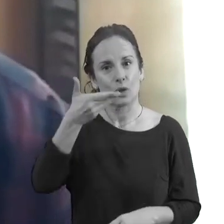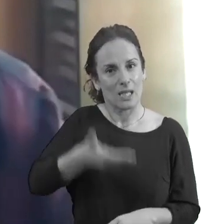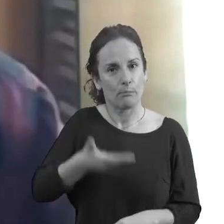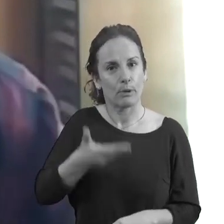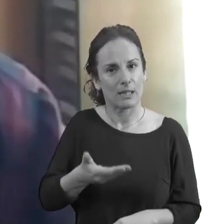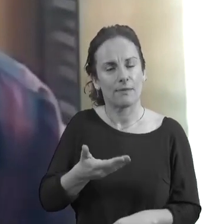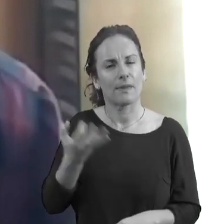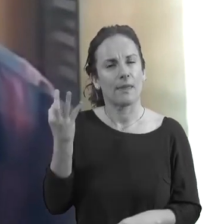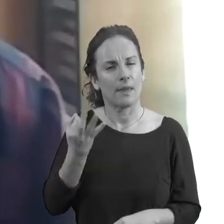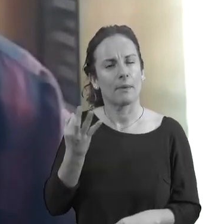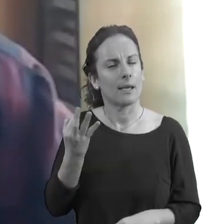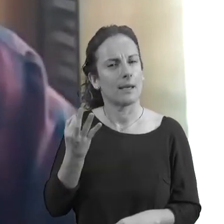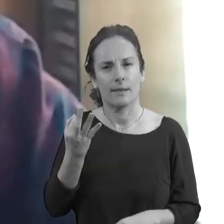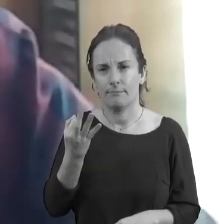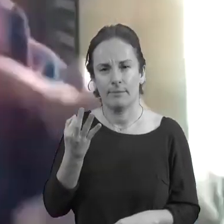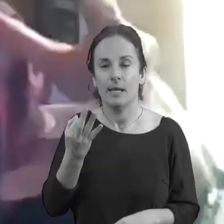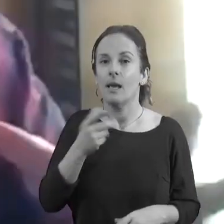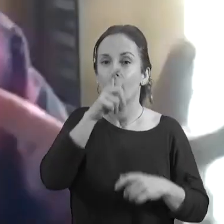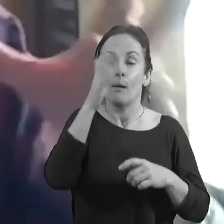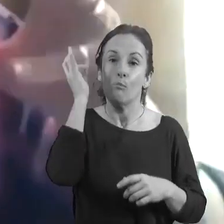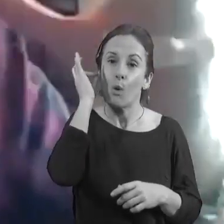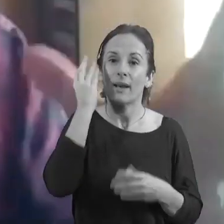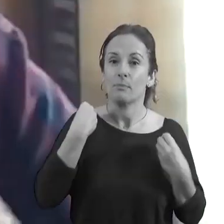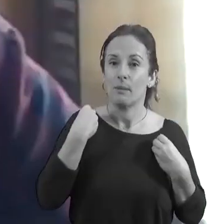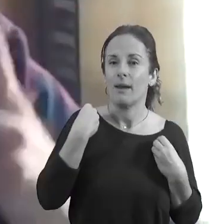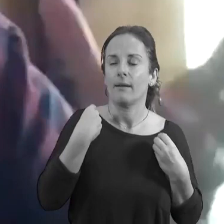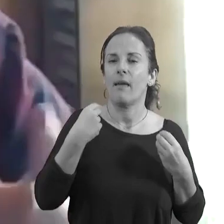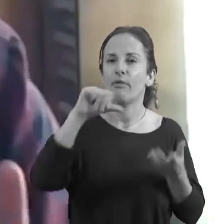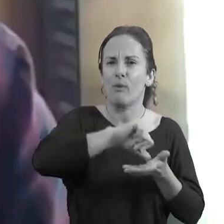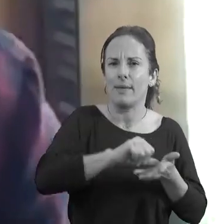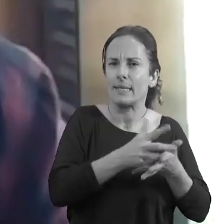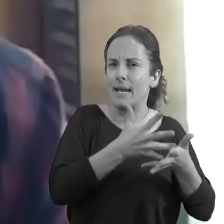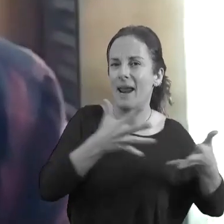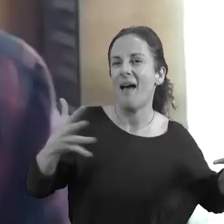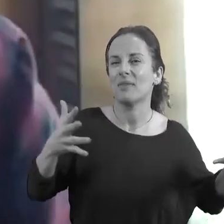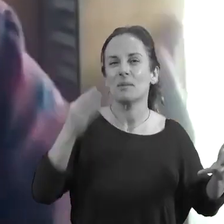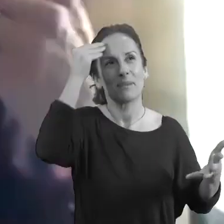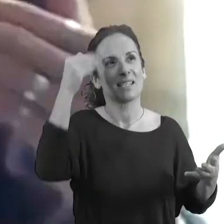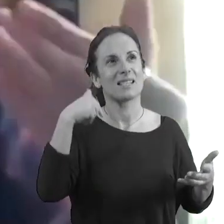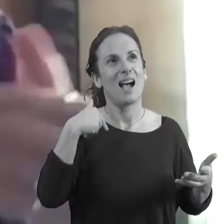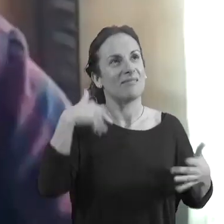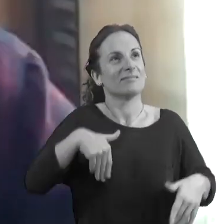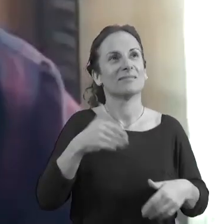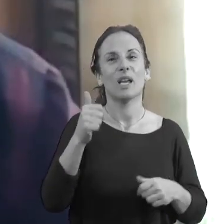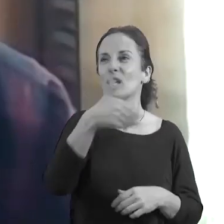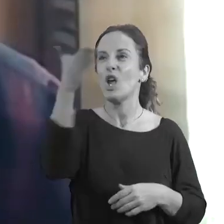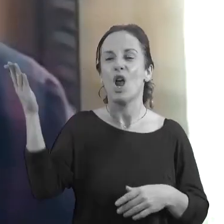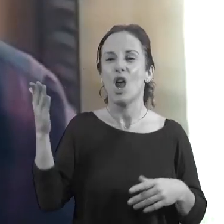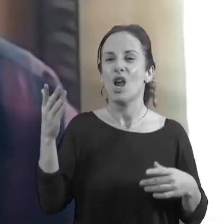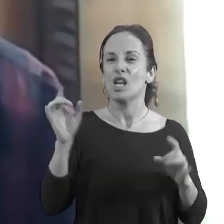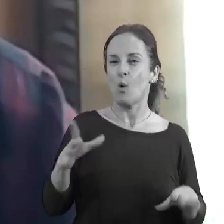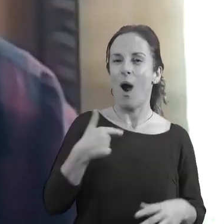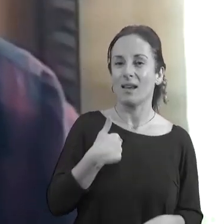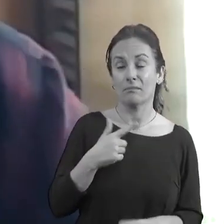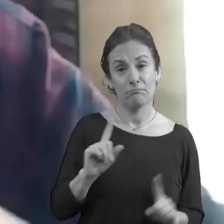¿no? Las que vivimos en grandes ciudades, que a veces analizamos todo desde este prisma, ¿no? Yo aquí también me hago muchas veces